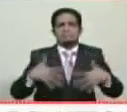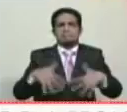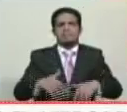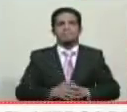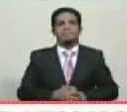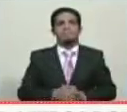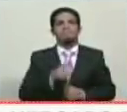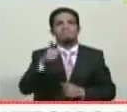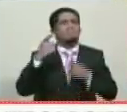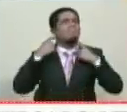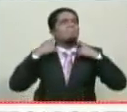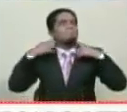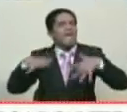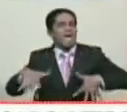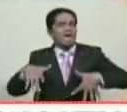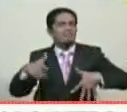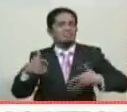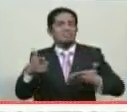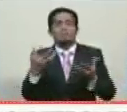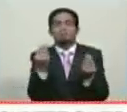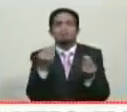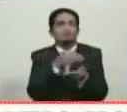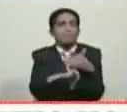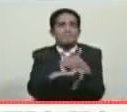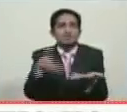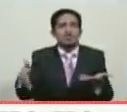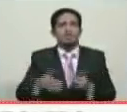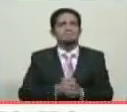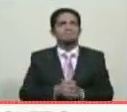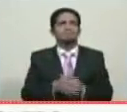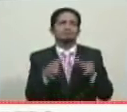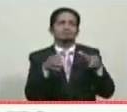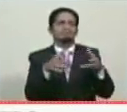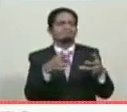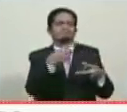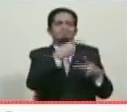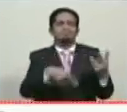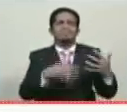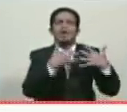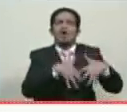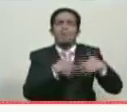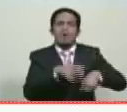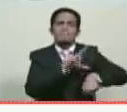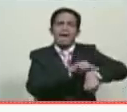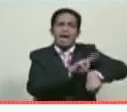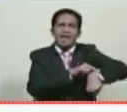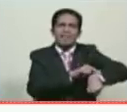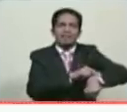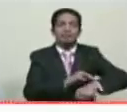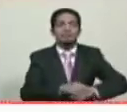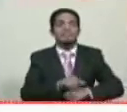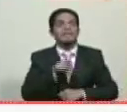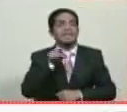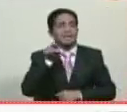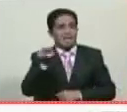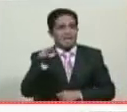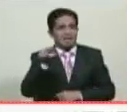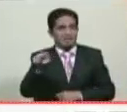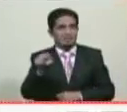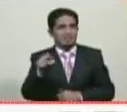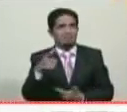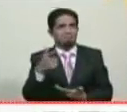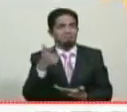Las pérdidas son incalculables. Equipos médicos. Decimos que este es el acto